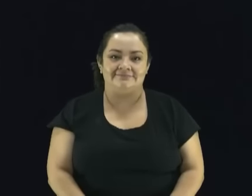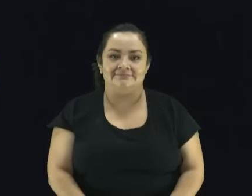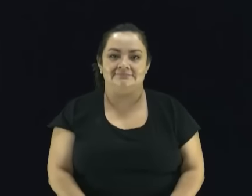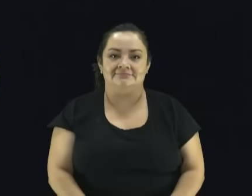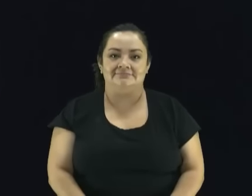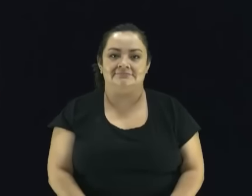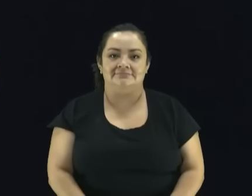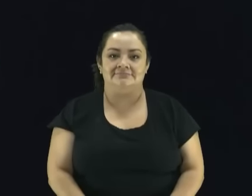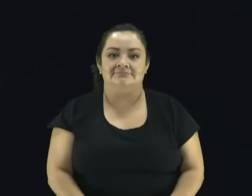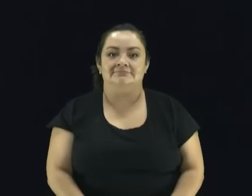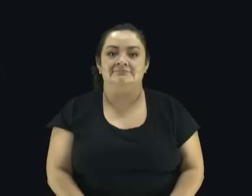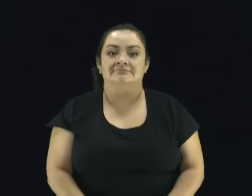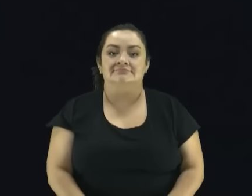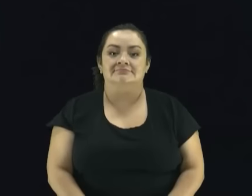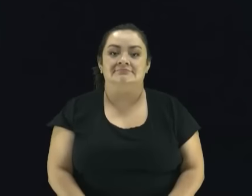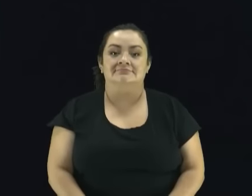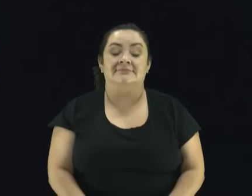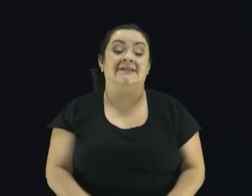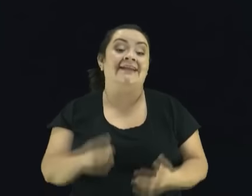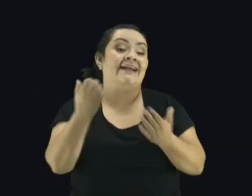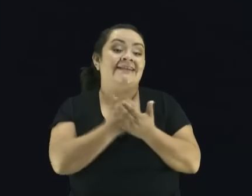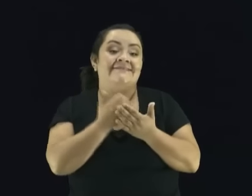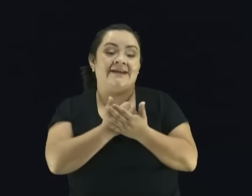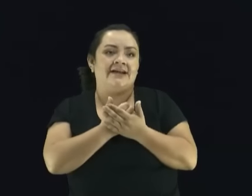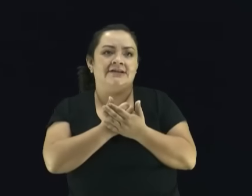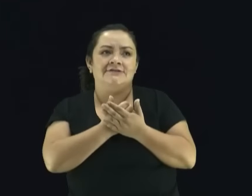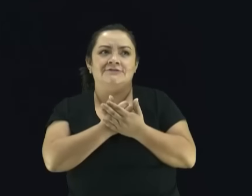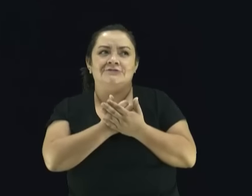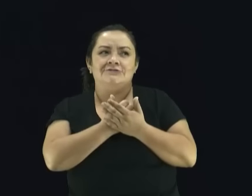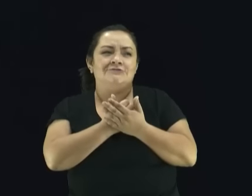entendió el evangelio no es